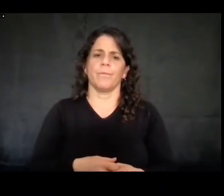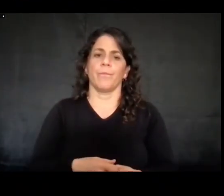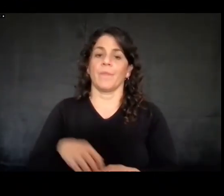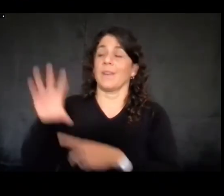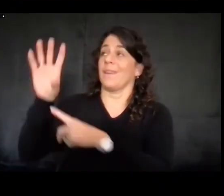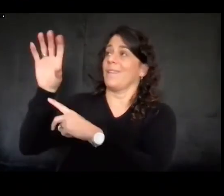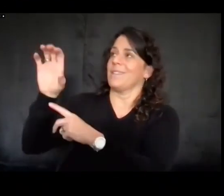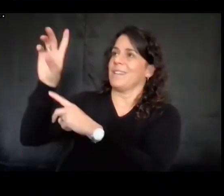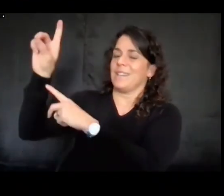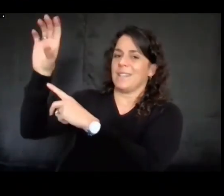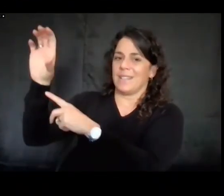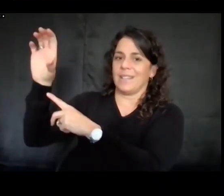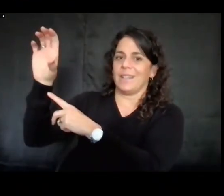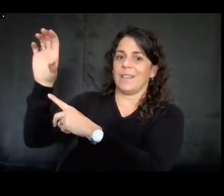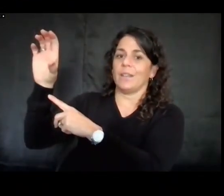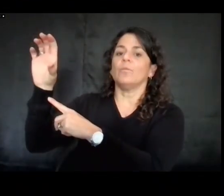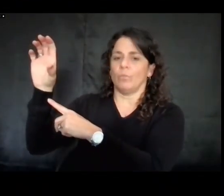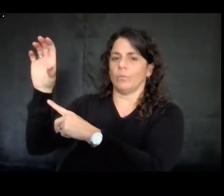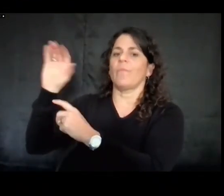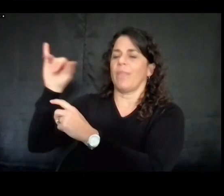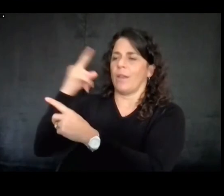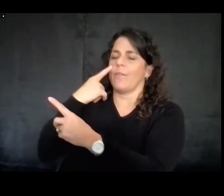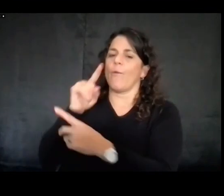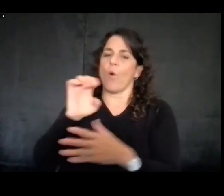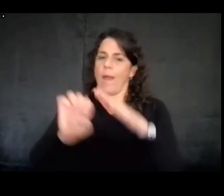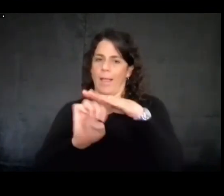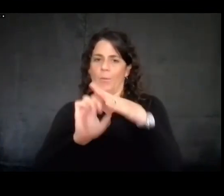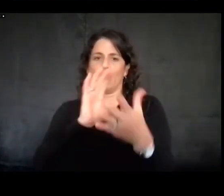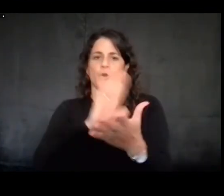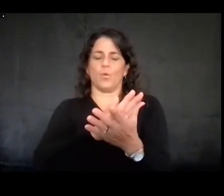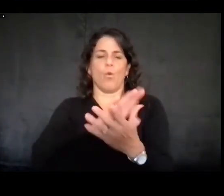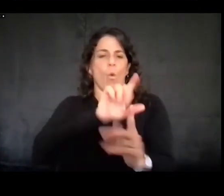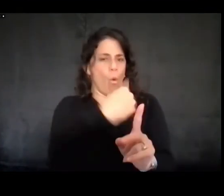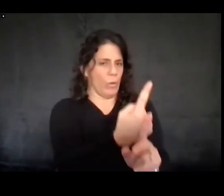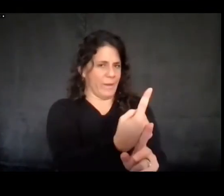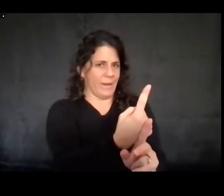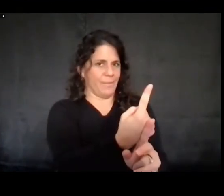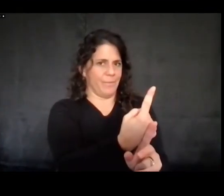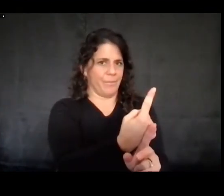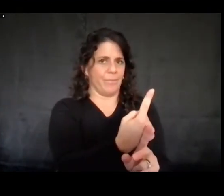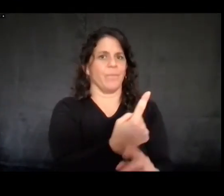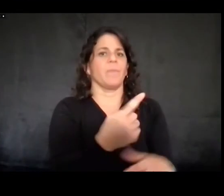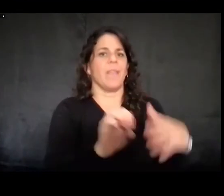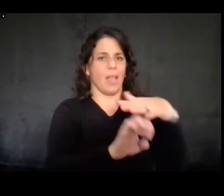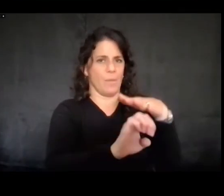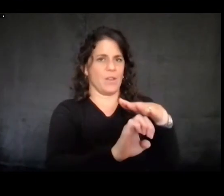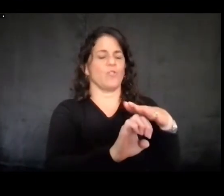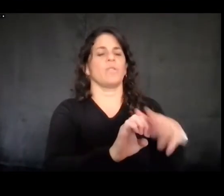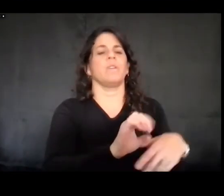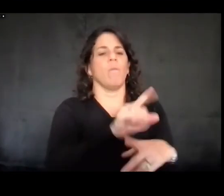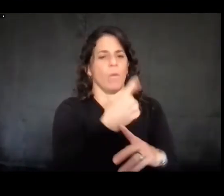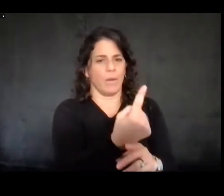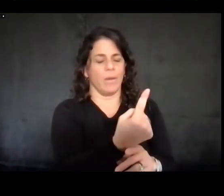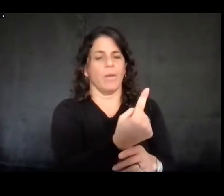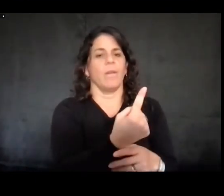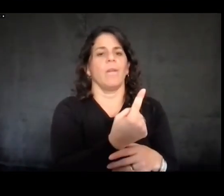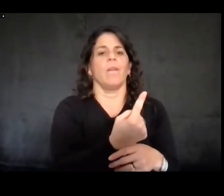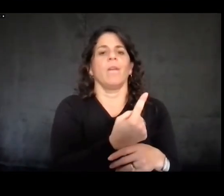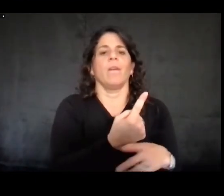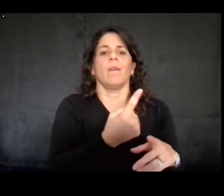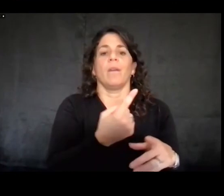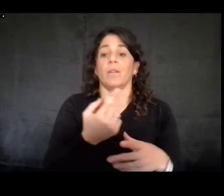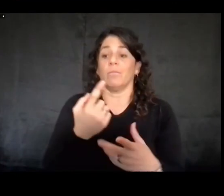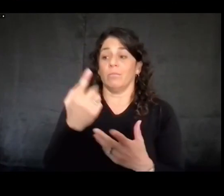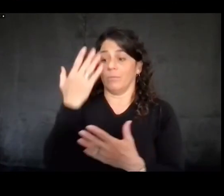sepa pero las escuelas elementales están aprobados y tenemos en las escuelas